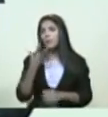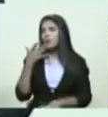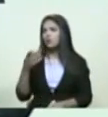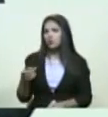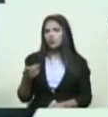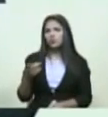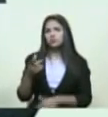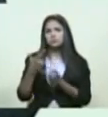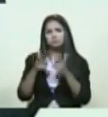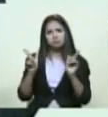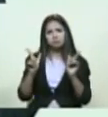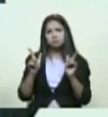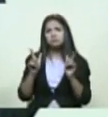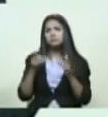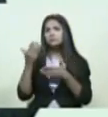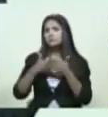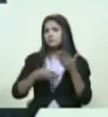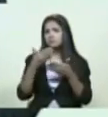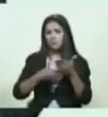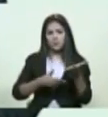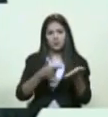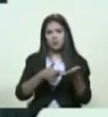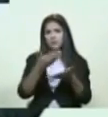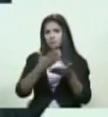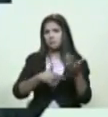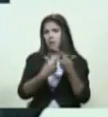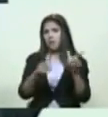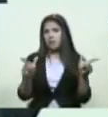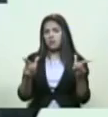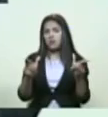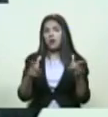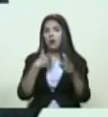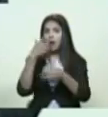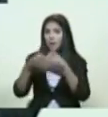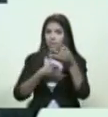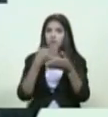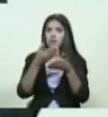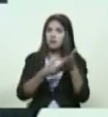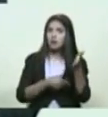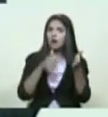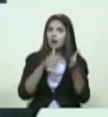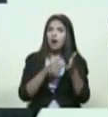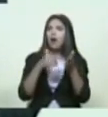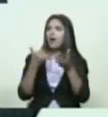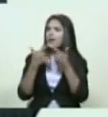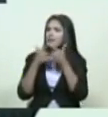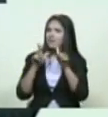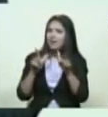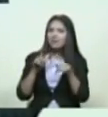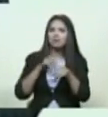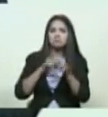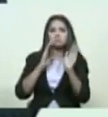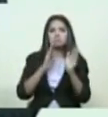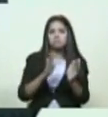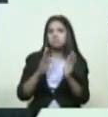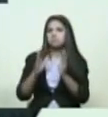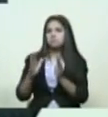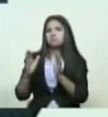boleta de excarcelación y la boleta de excarcelación refiere, explica que tiene una libertad condicional o una